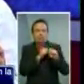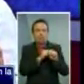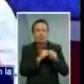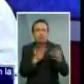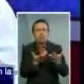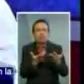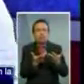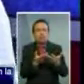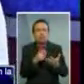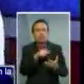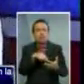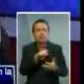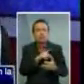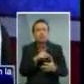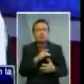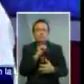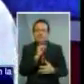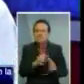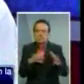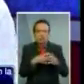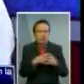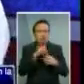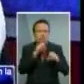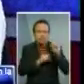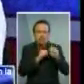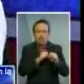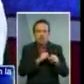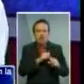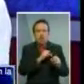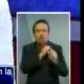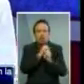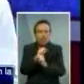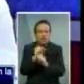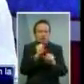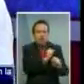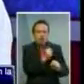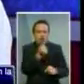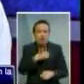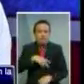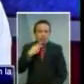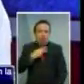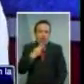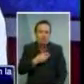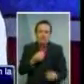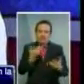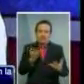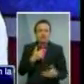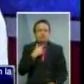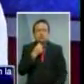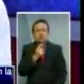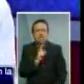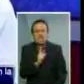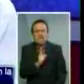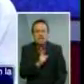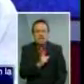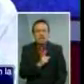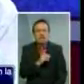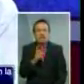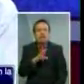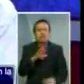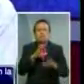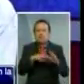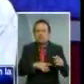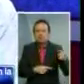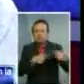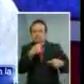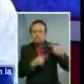partido genera noticias siempre, lo sabemos, ¿no es cierto? Atacar a los propios es lo más noticioso que puede existir. Nosotros no queremos eso, no queremos seguir generando controversia